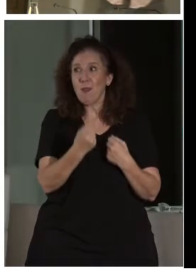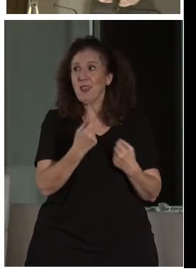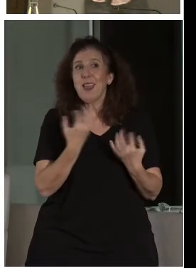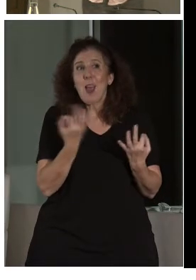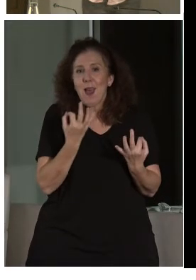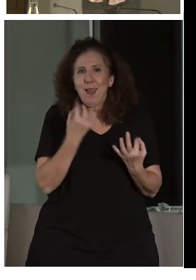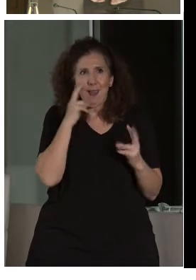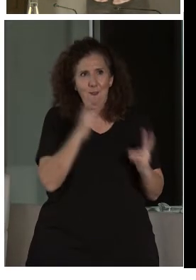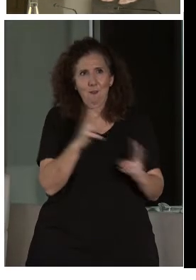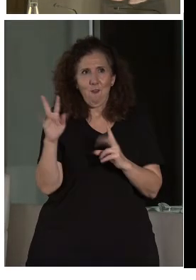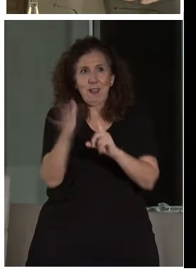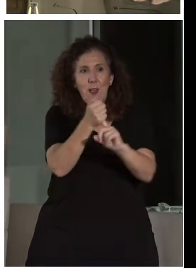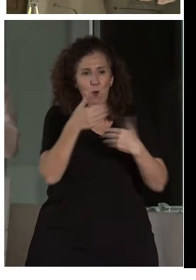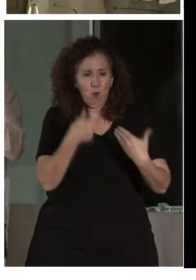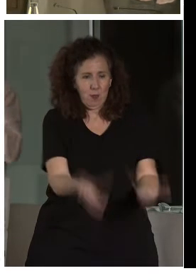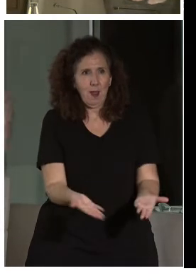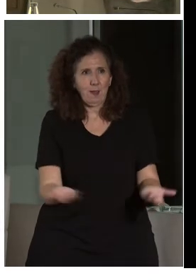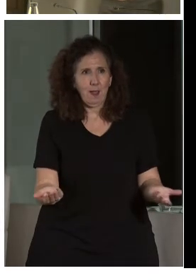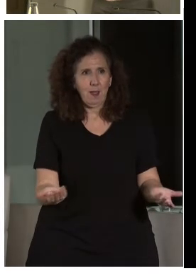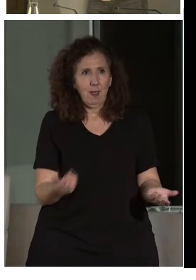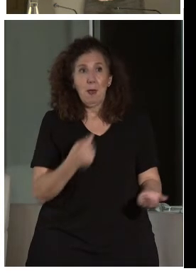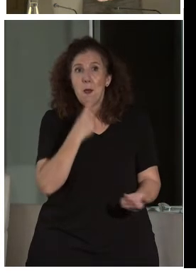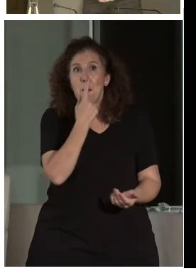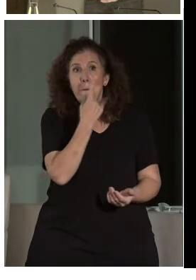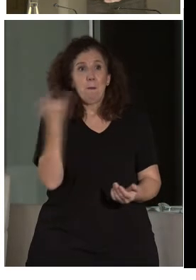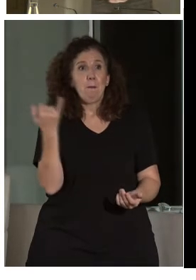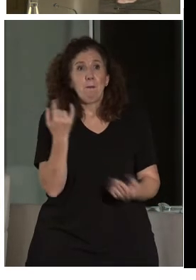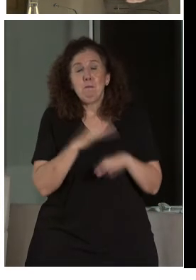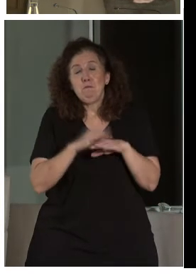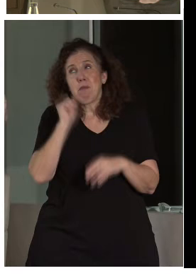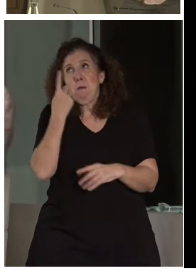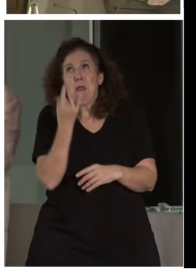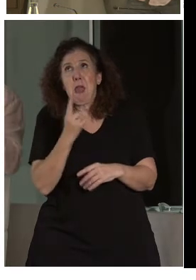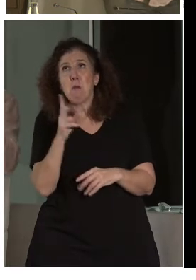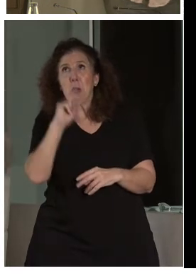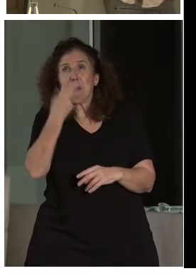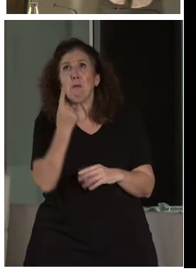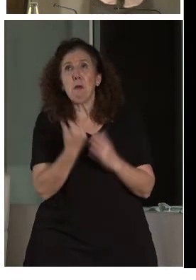encontrar? Desde luego el primer día no te vas a meter por ahí. Bueno, este fue el segundo. Pero